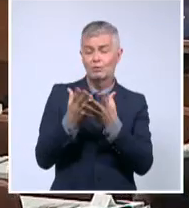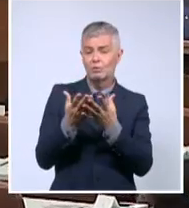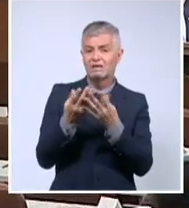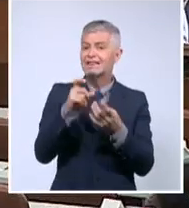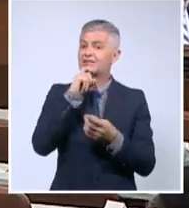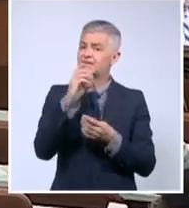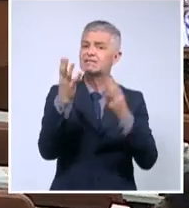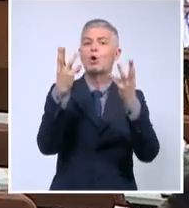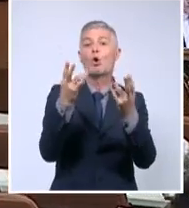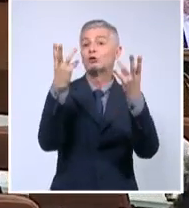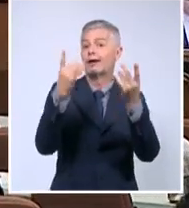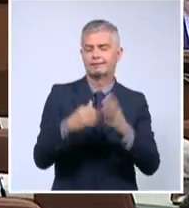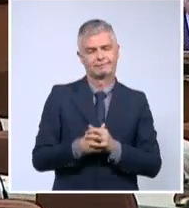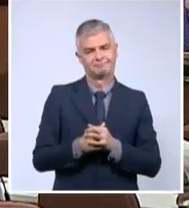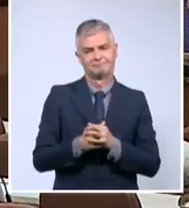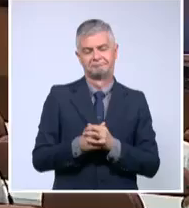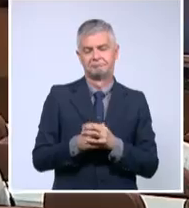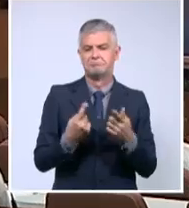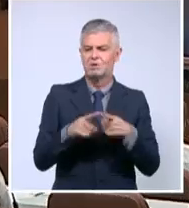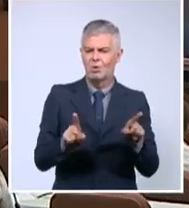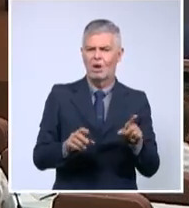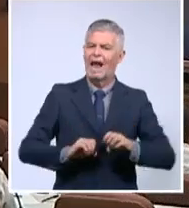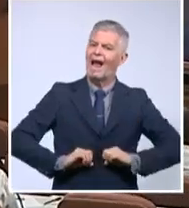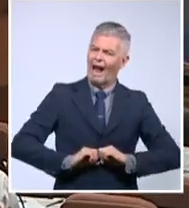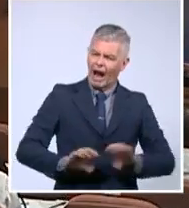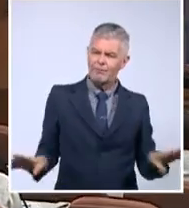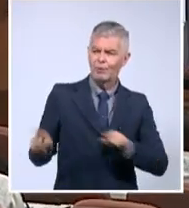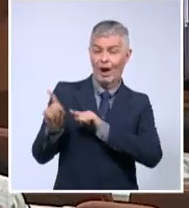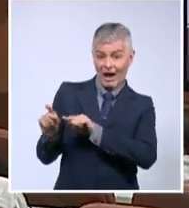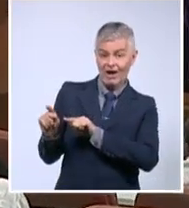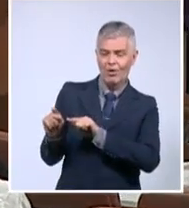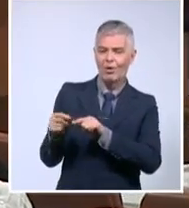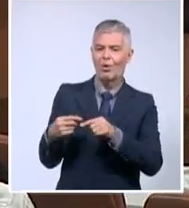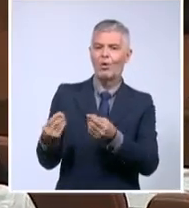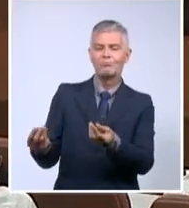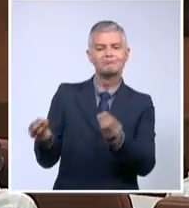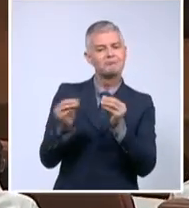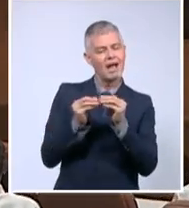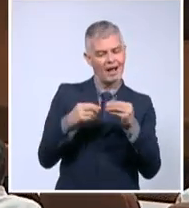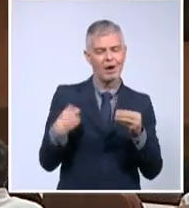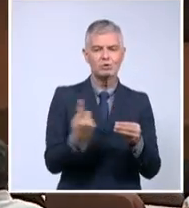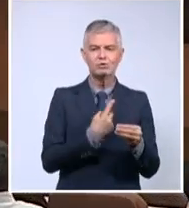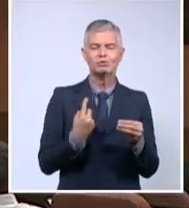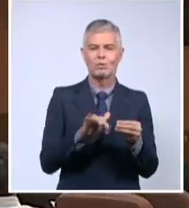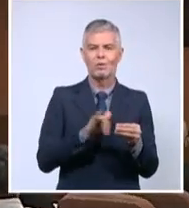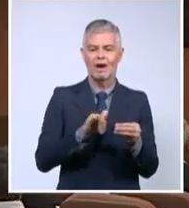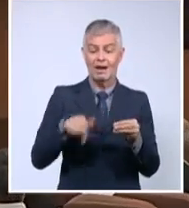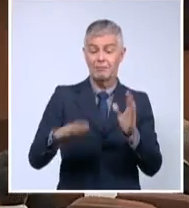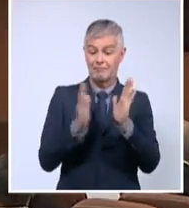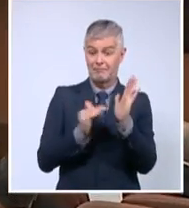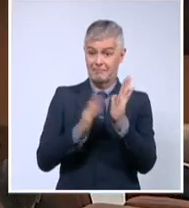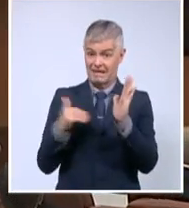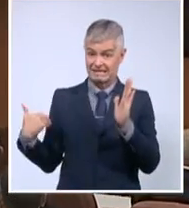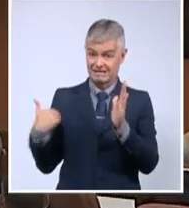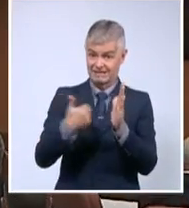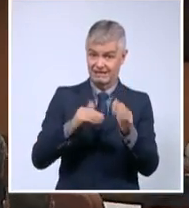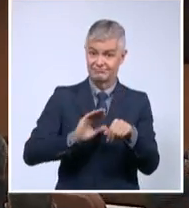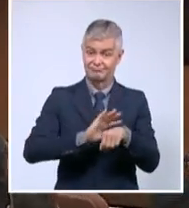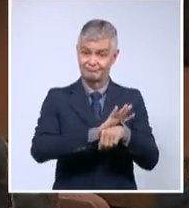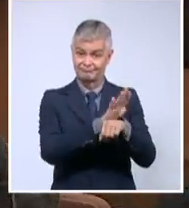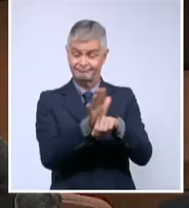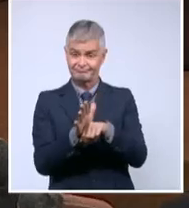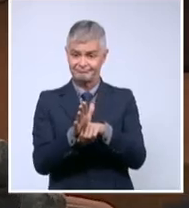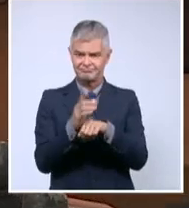contarlos. Pero el ejemplo contagia. En estos meses de pandemia hemos sido testigos de hazañas